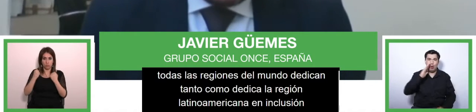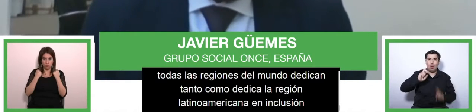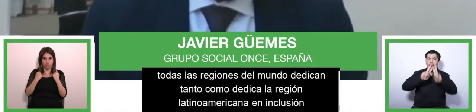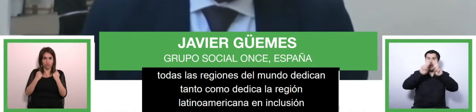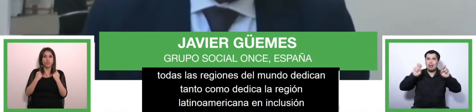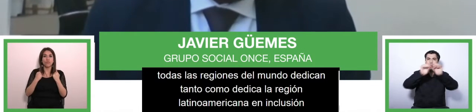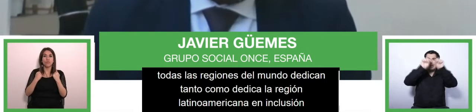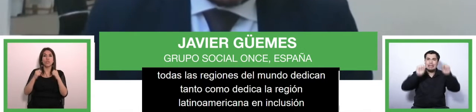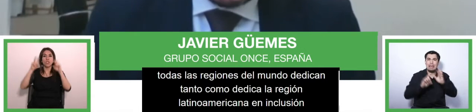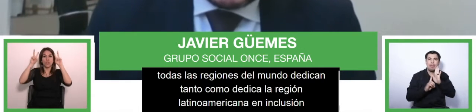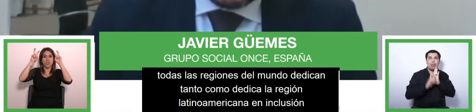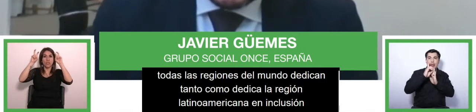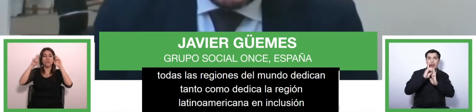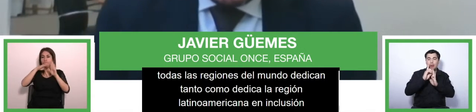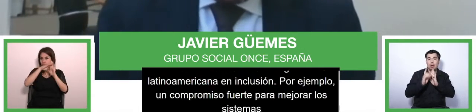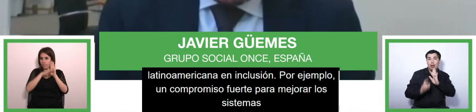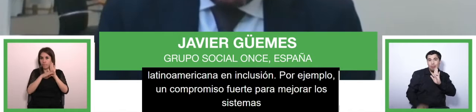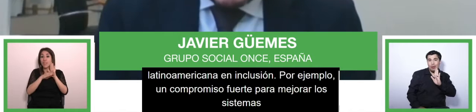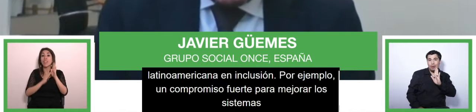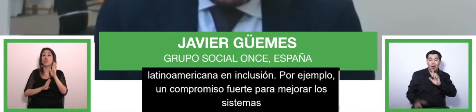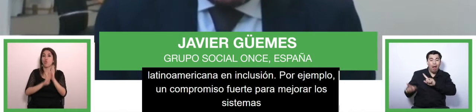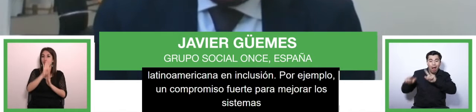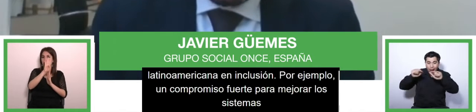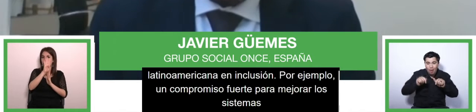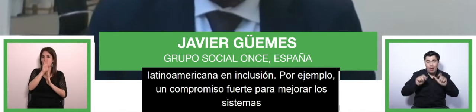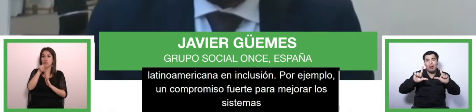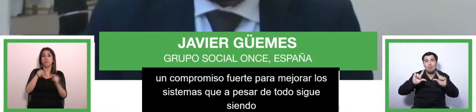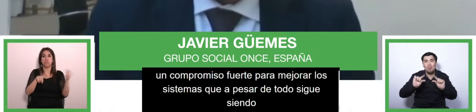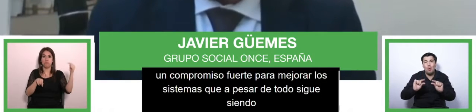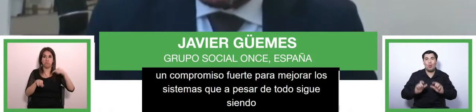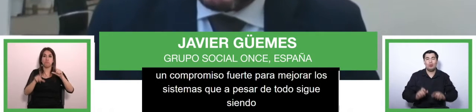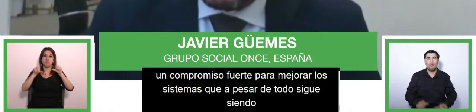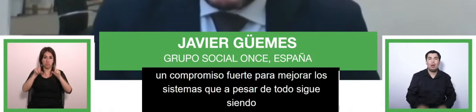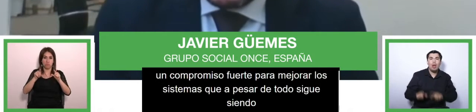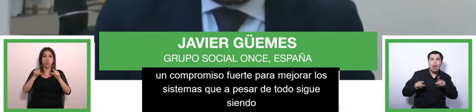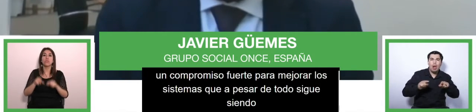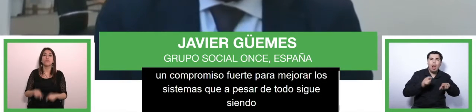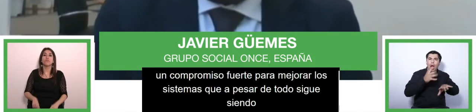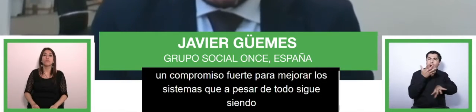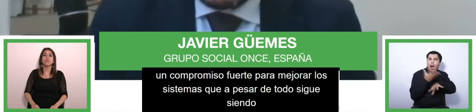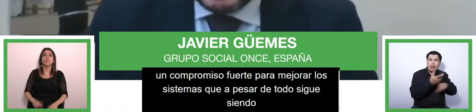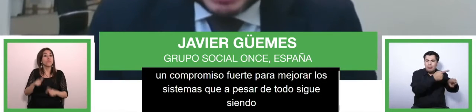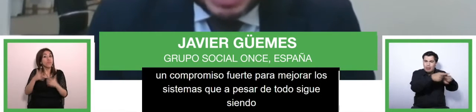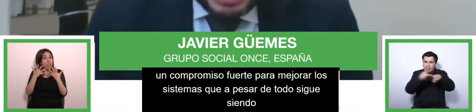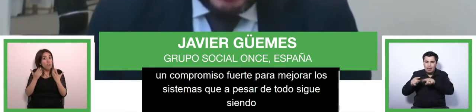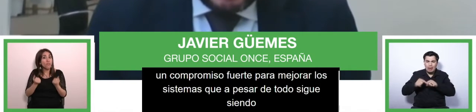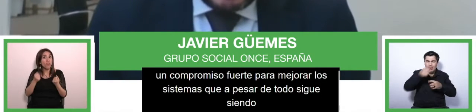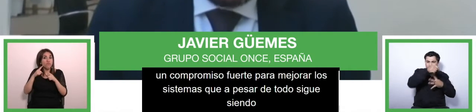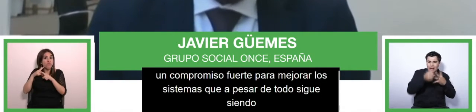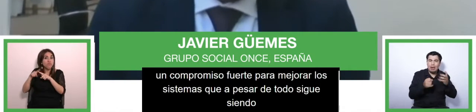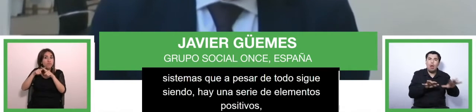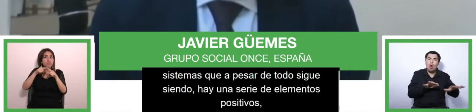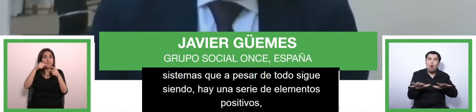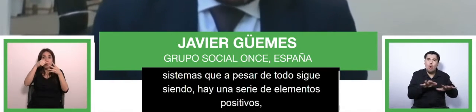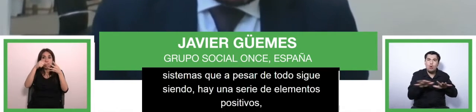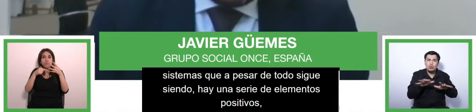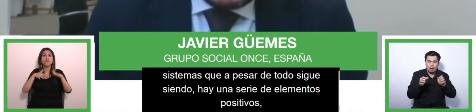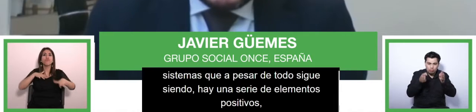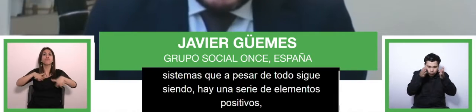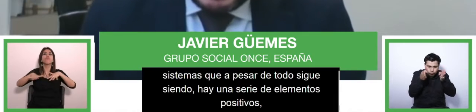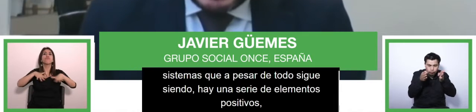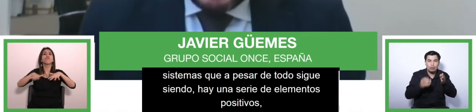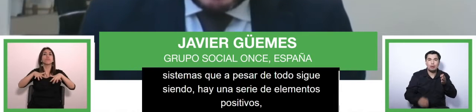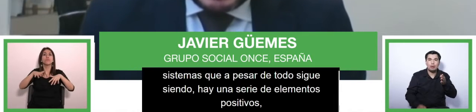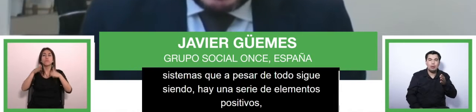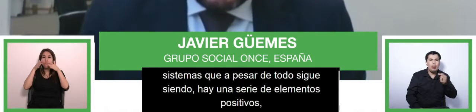todo siguen siendo muy escasos. O sea, hay una serie de elementos positivos, unas indicaciones positivas, pero creemos que